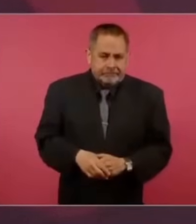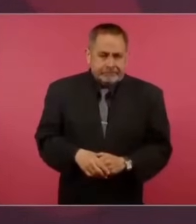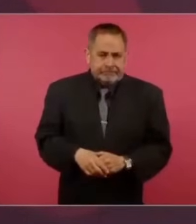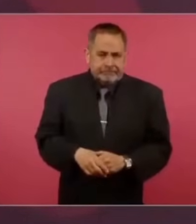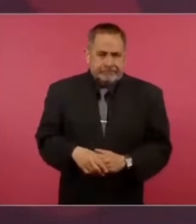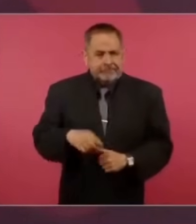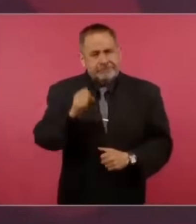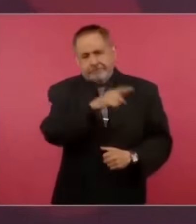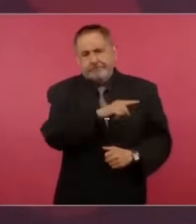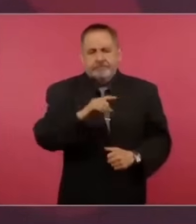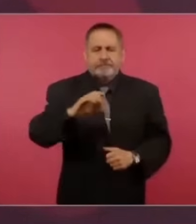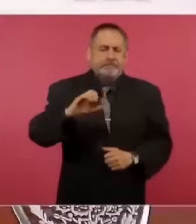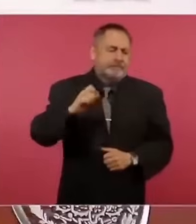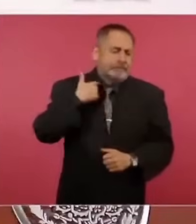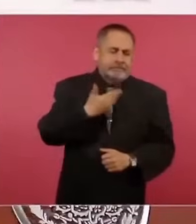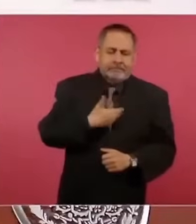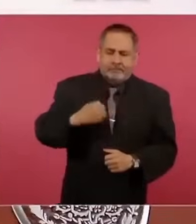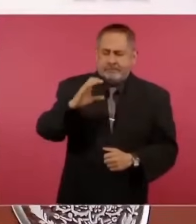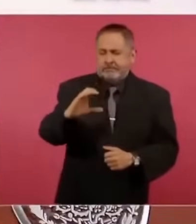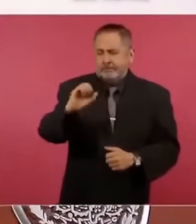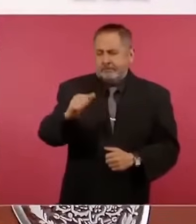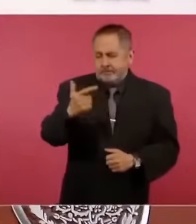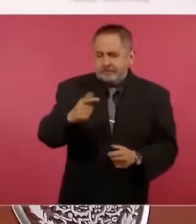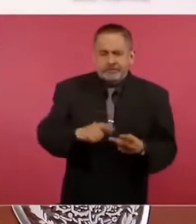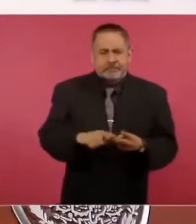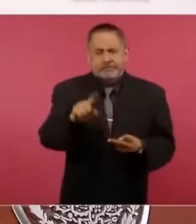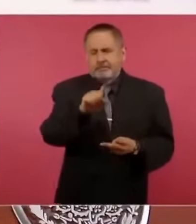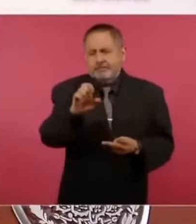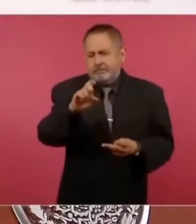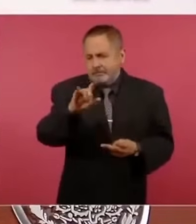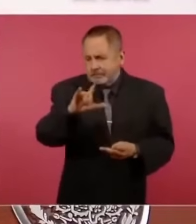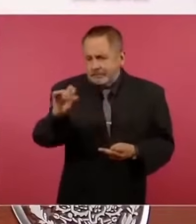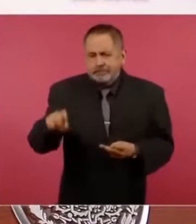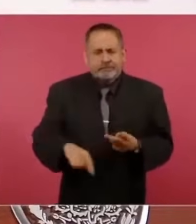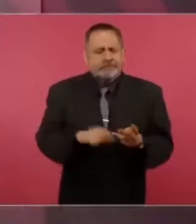Pues Salinas, Zedillo.